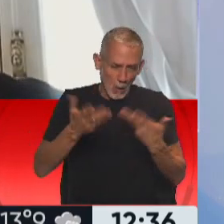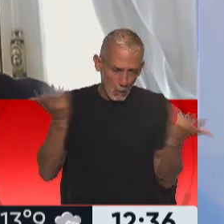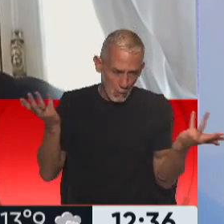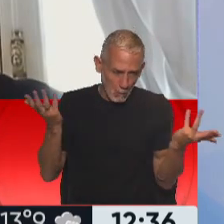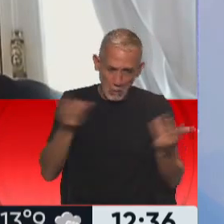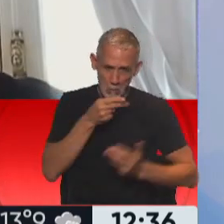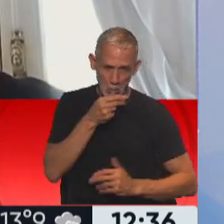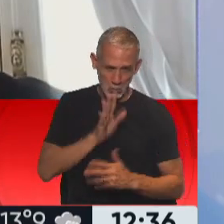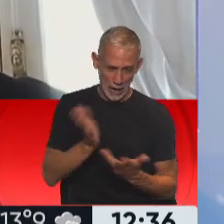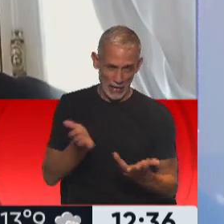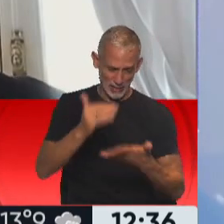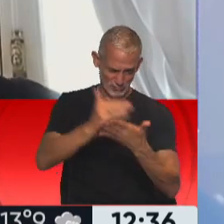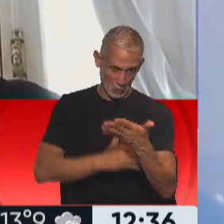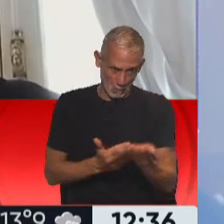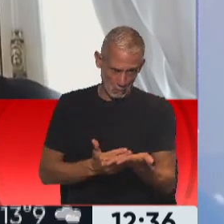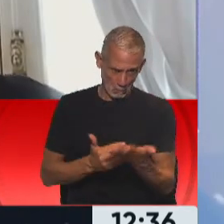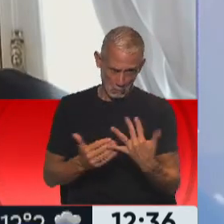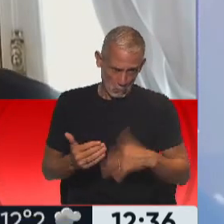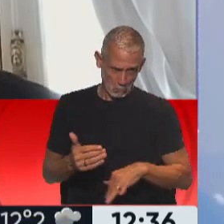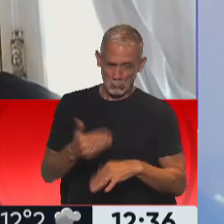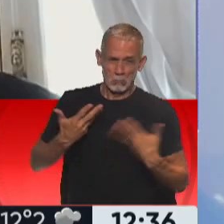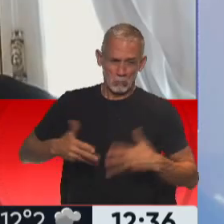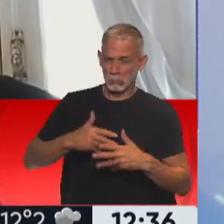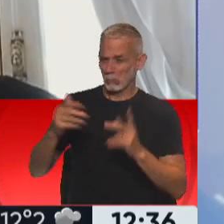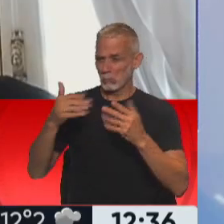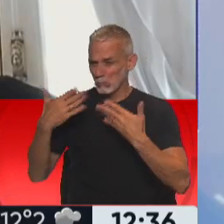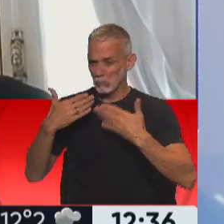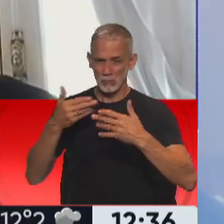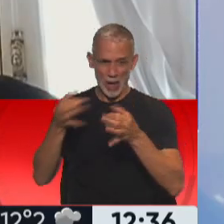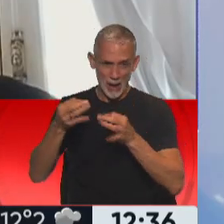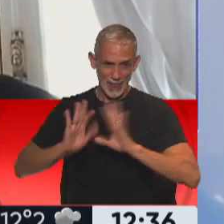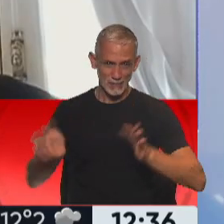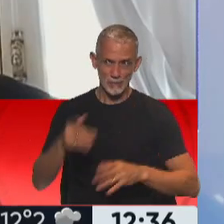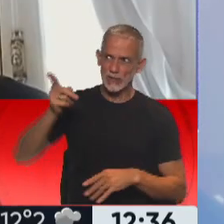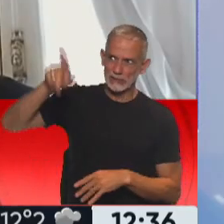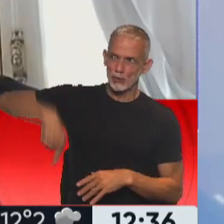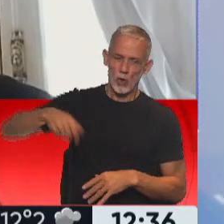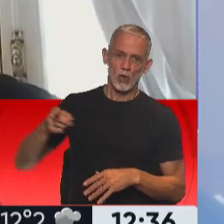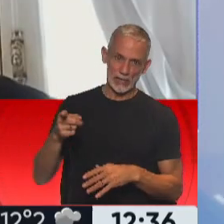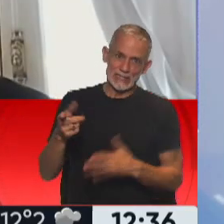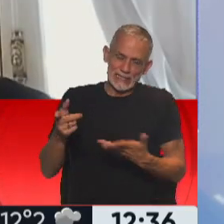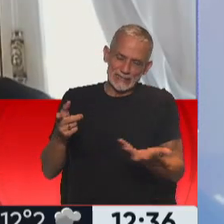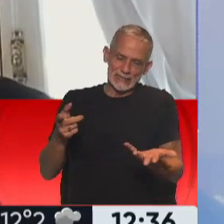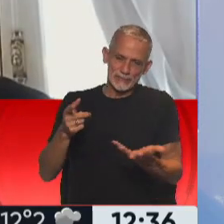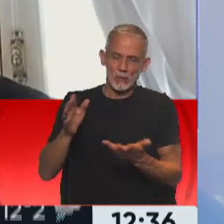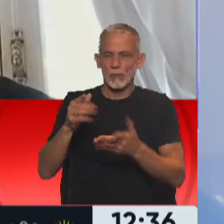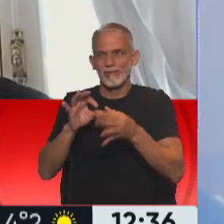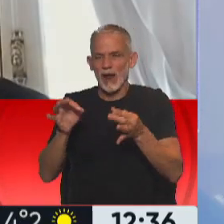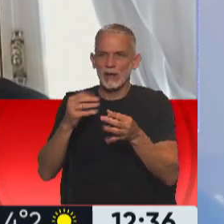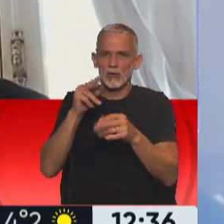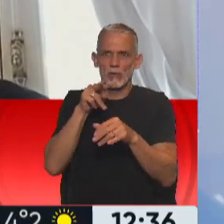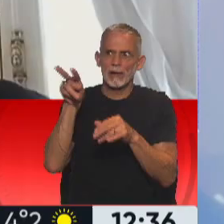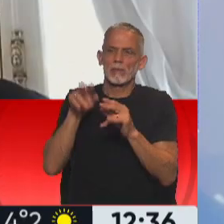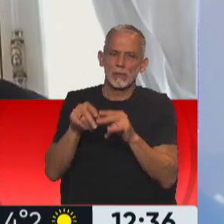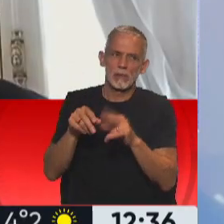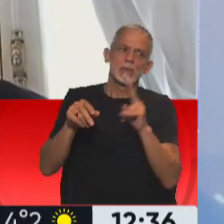mío, porque me parecía que una persona que todo el día, si hace una declaración, si mira para el costado,